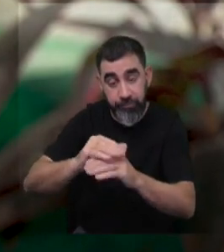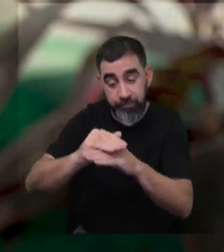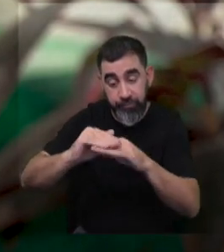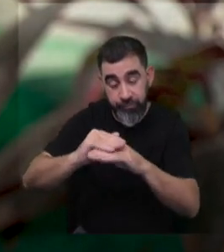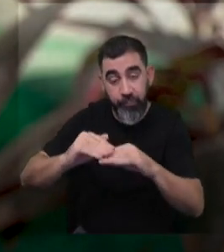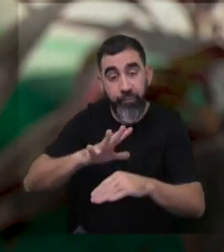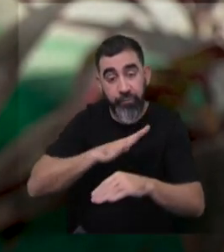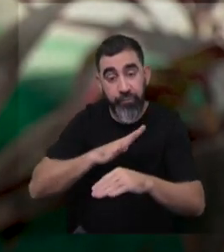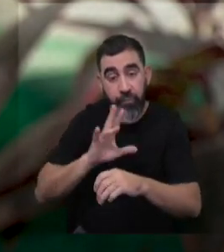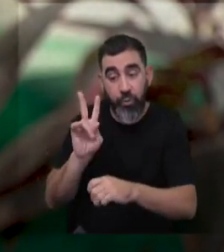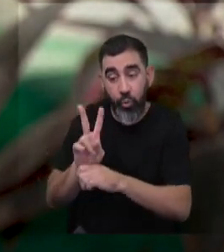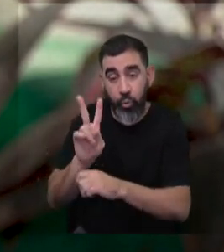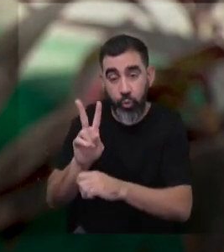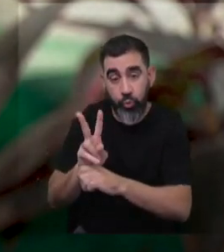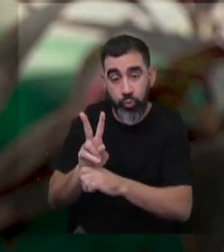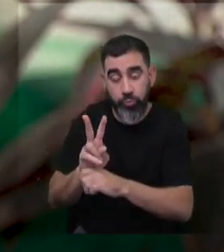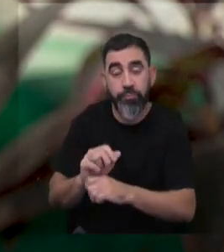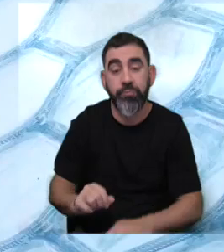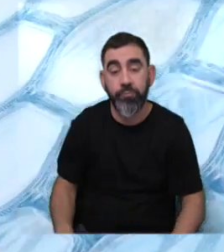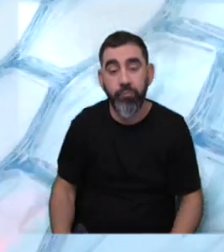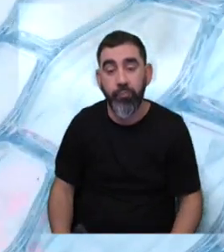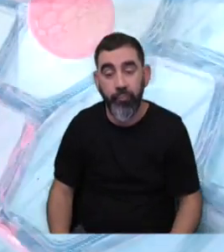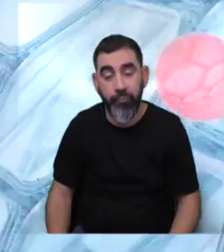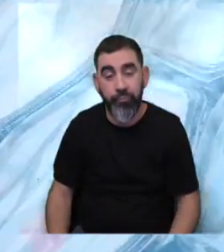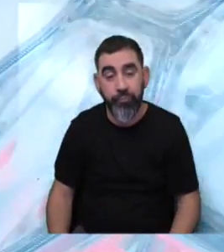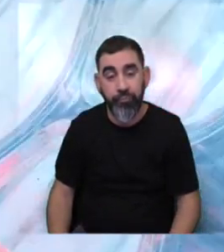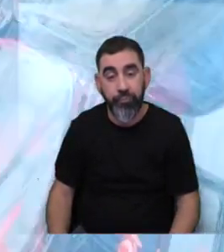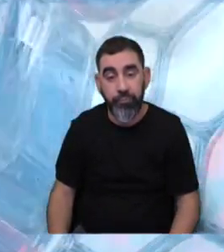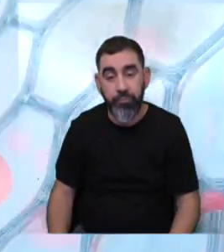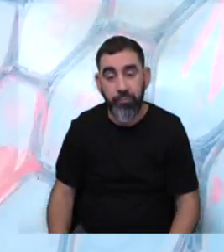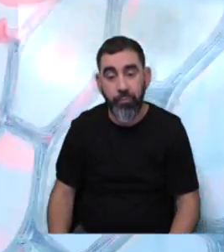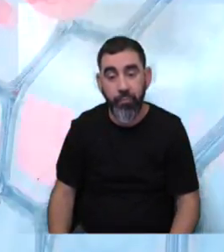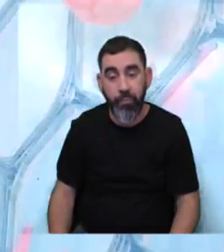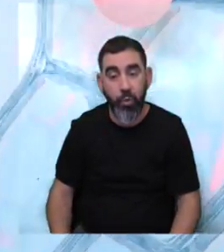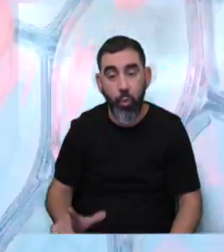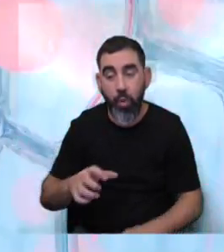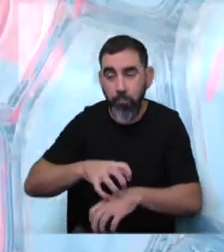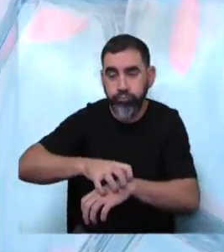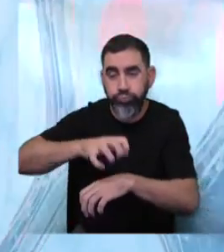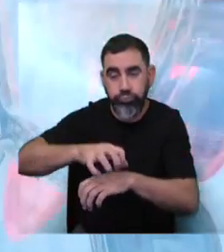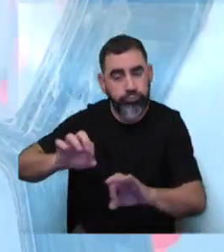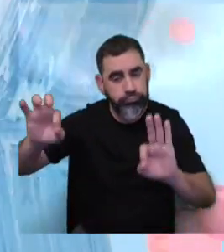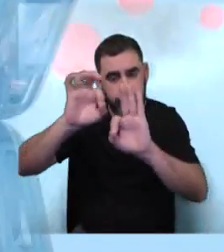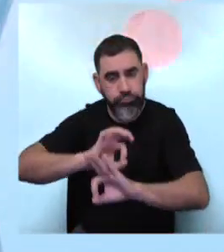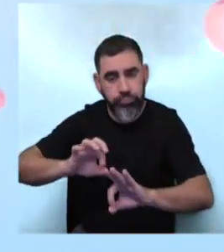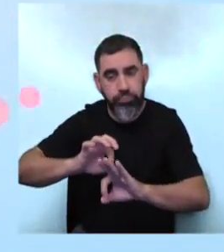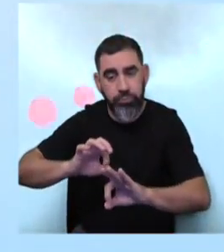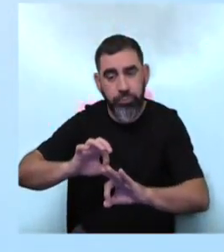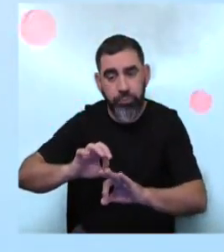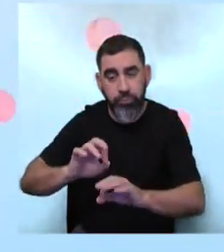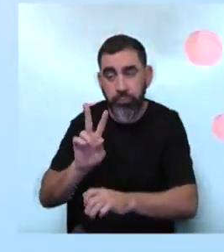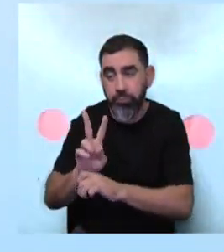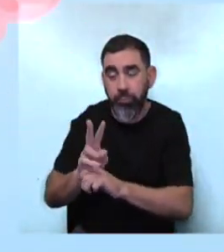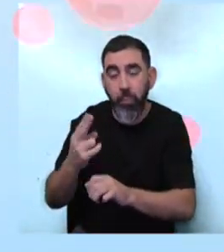amniótica, es avascular, o sea, no tiene vasos, y por lo tanto no genera inflamación y no genera una respuesta inmune cuando